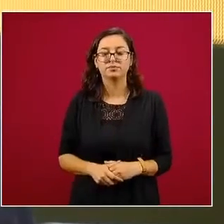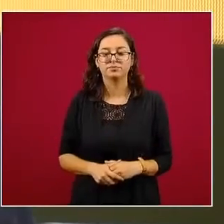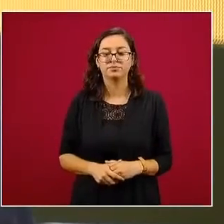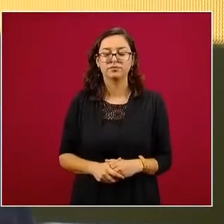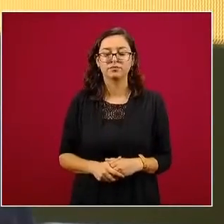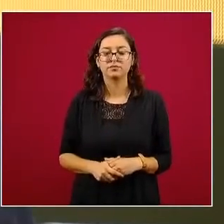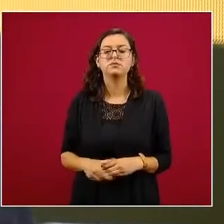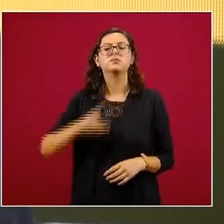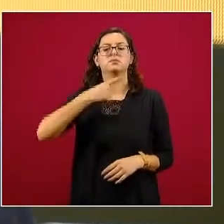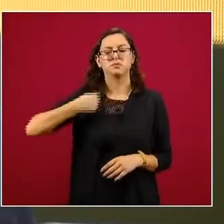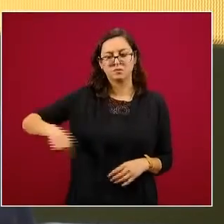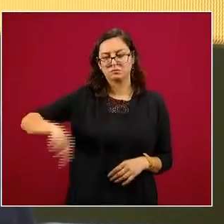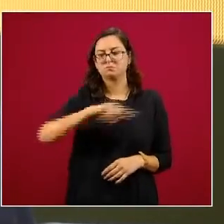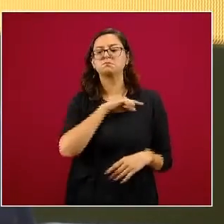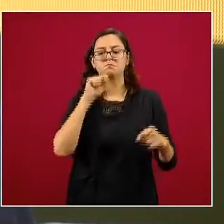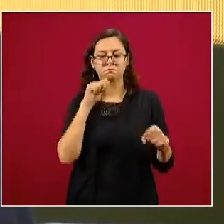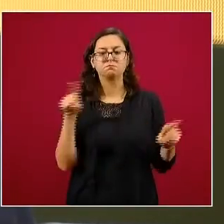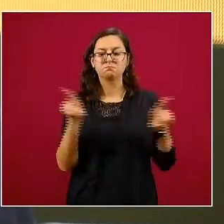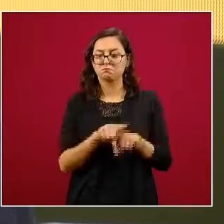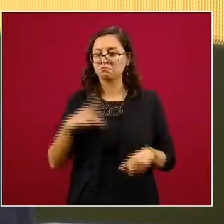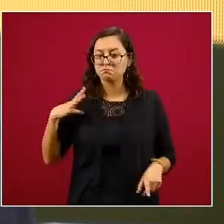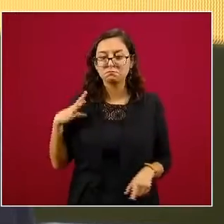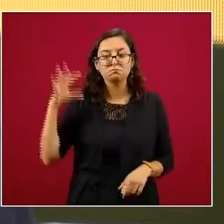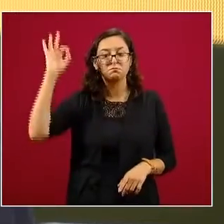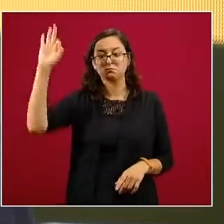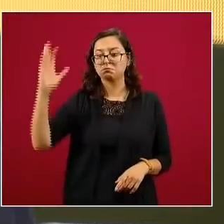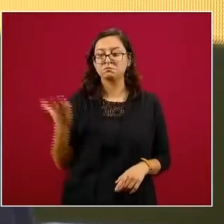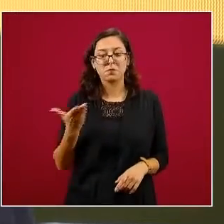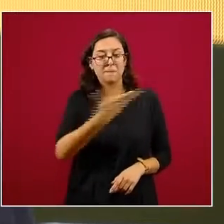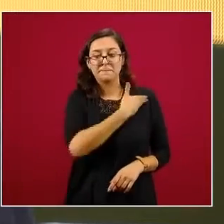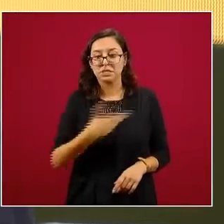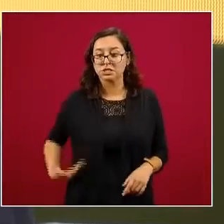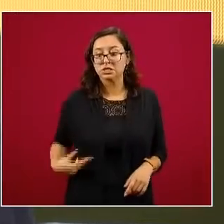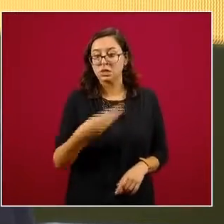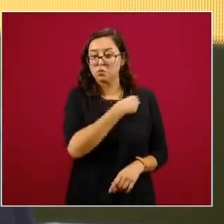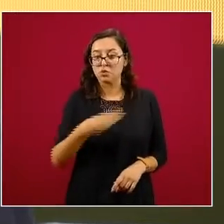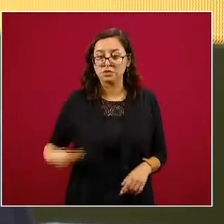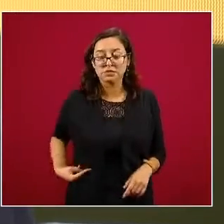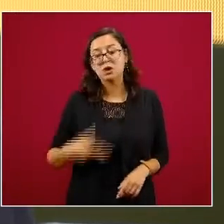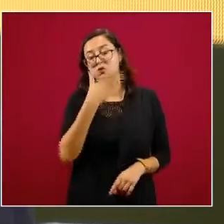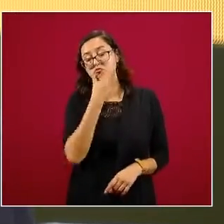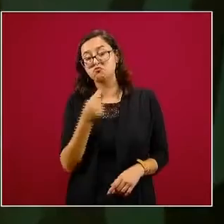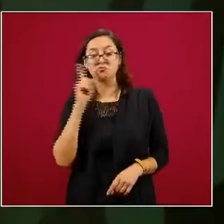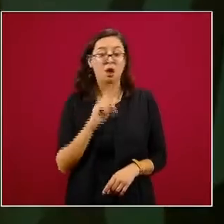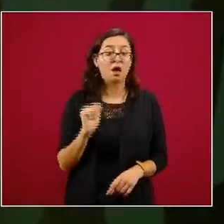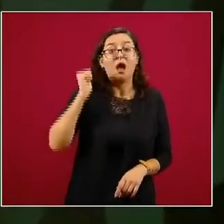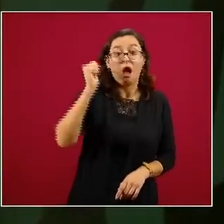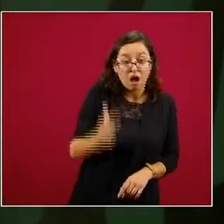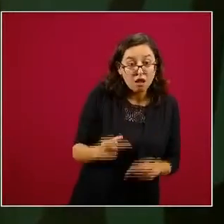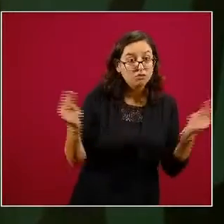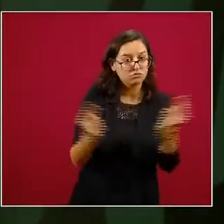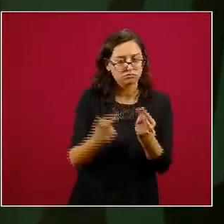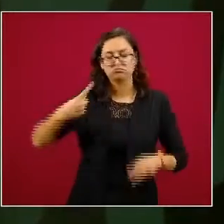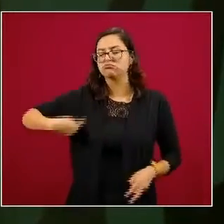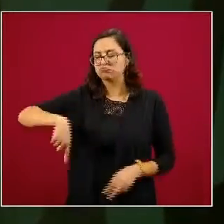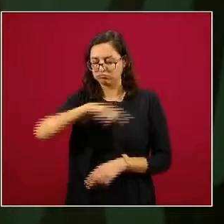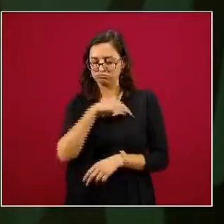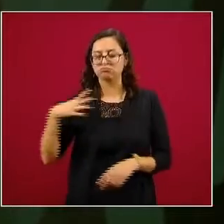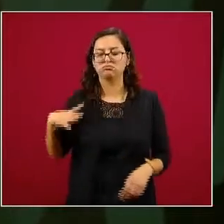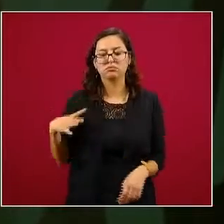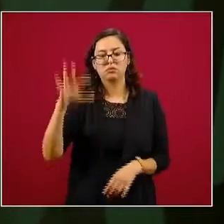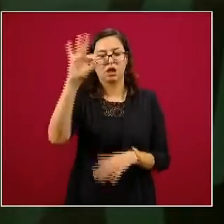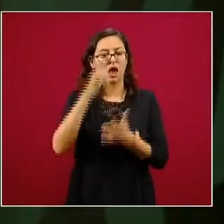al inicio de la epidemia, las tasas de cobertura bajaron a menos de 30%. Eso tenemos que tomarlo como lección y evitar que